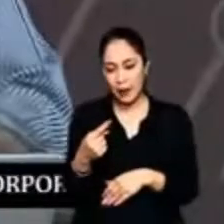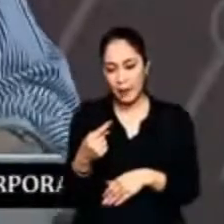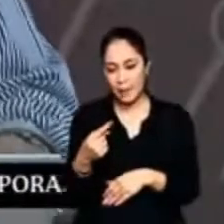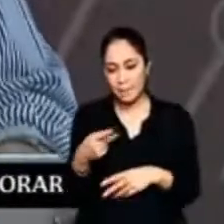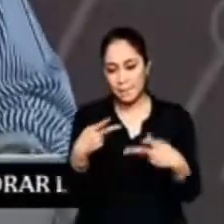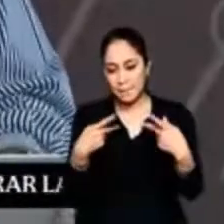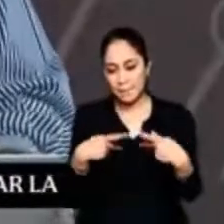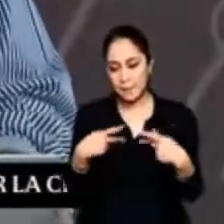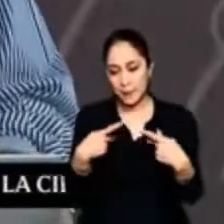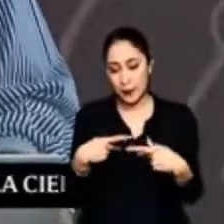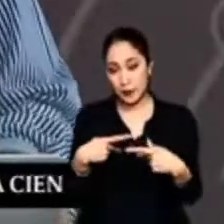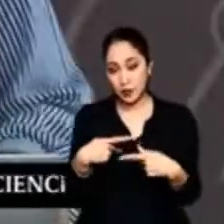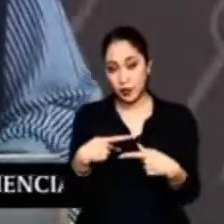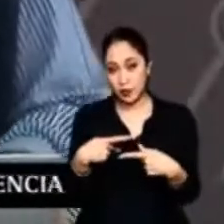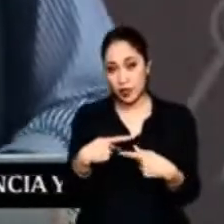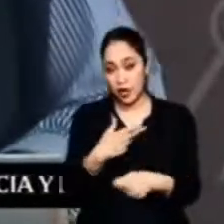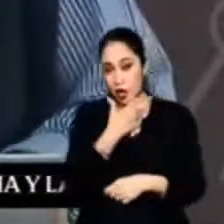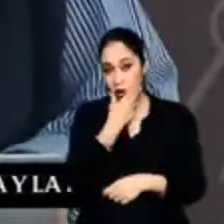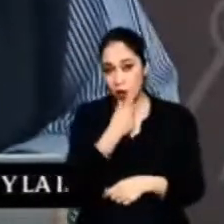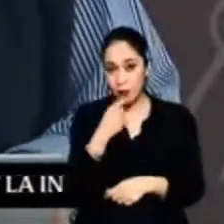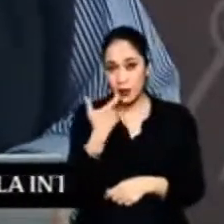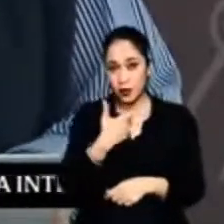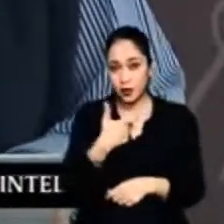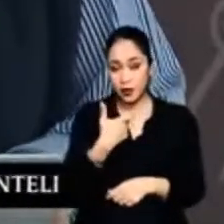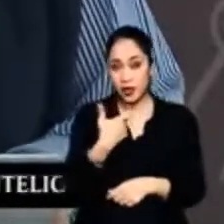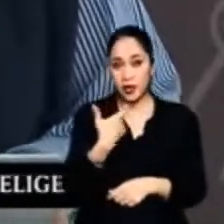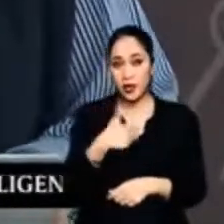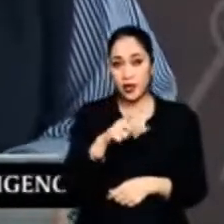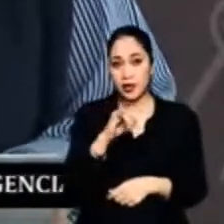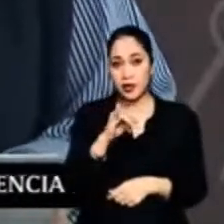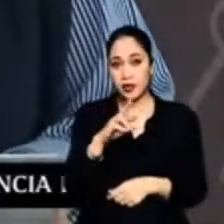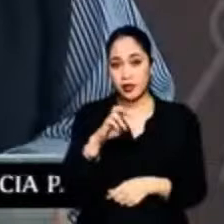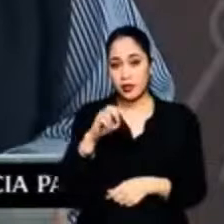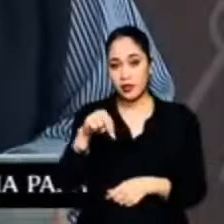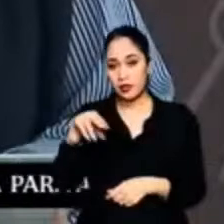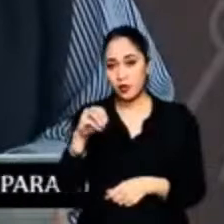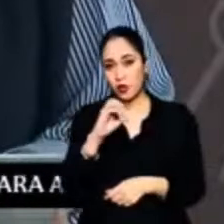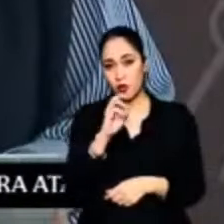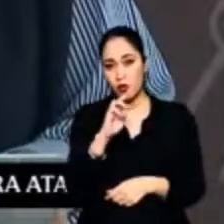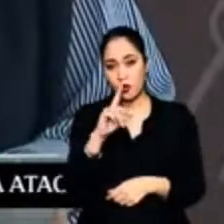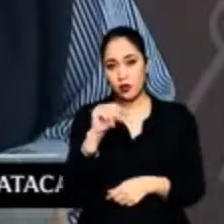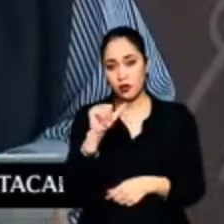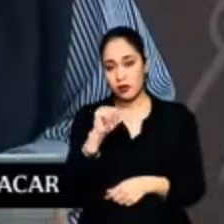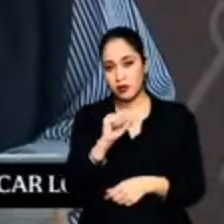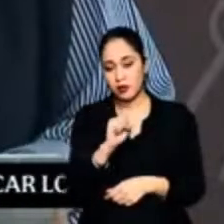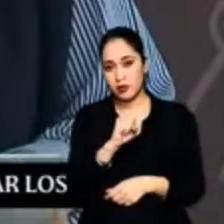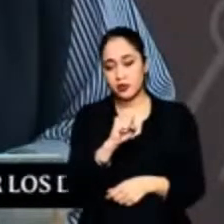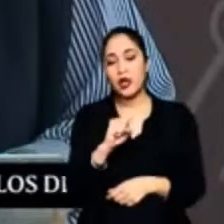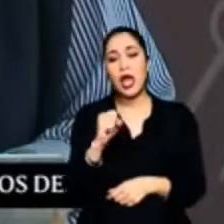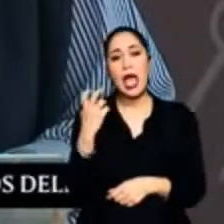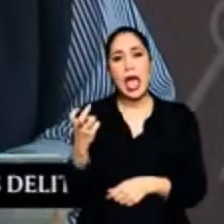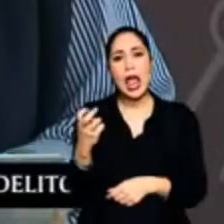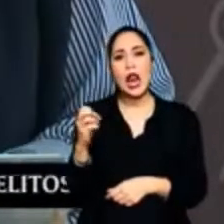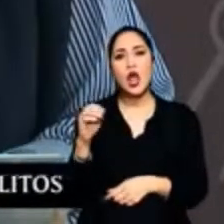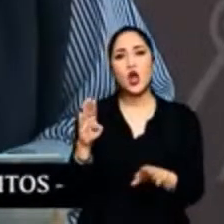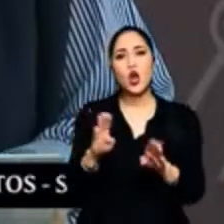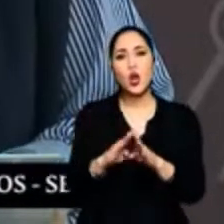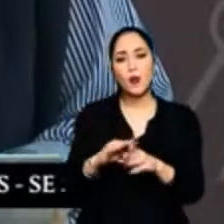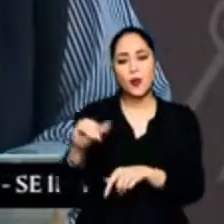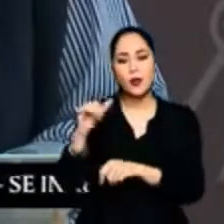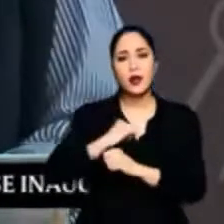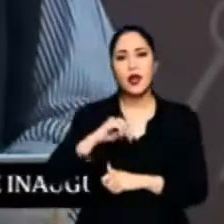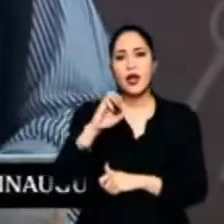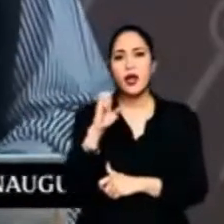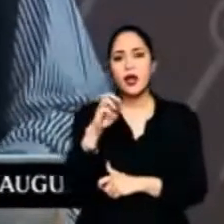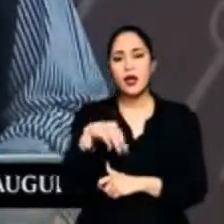embajador Quirino Ordaz. Me dijeron, oiga, y ahí la Auditoría Superior de la Federación reporta